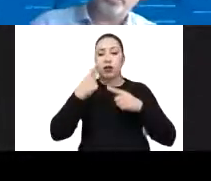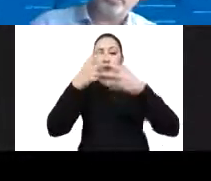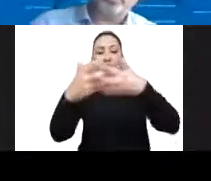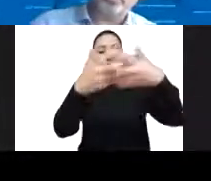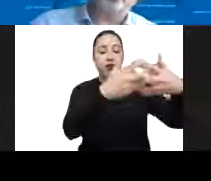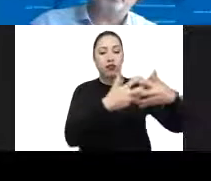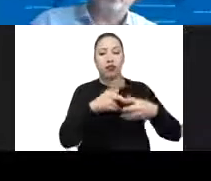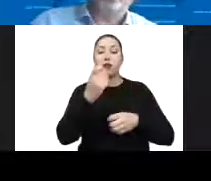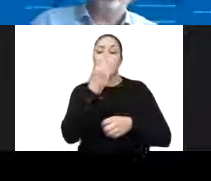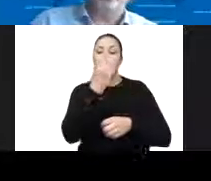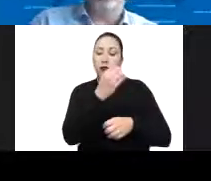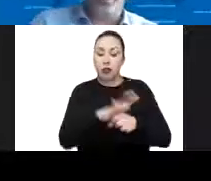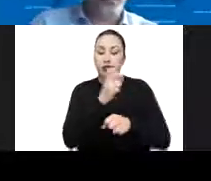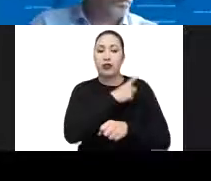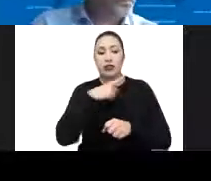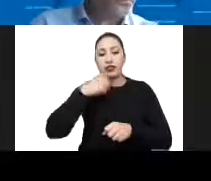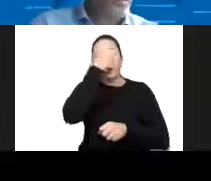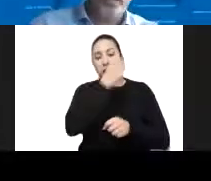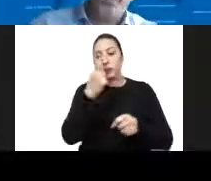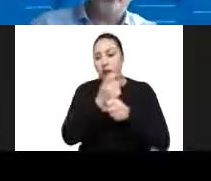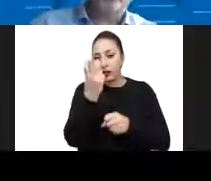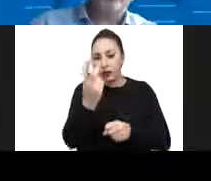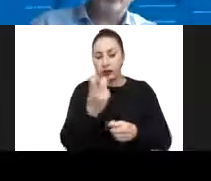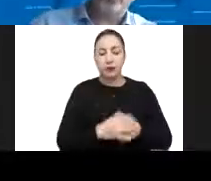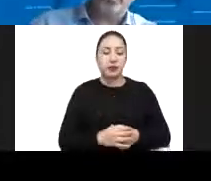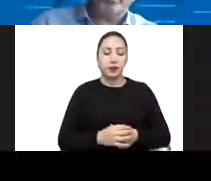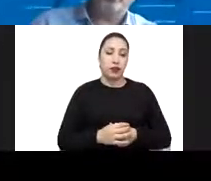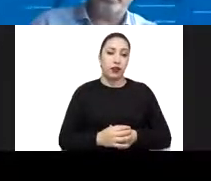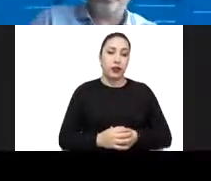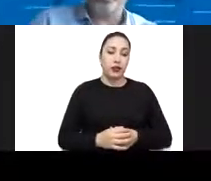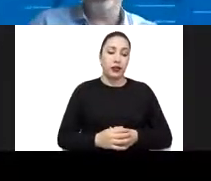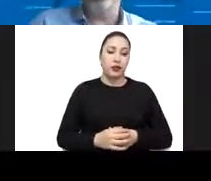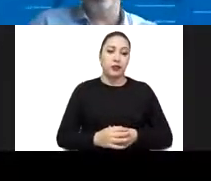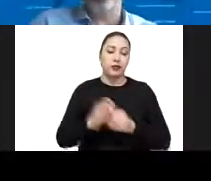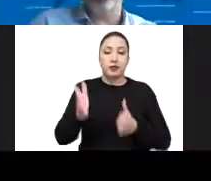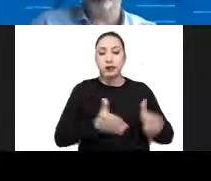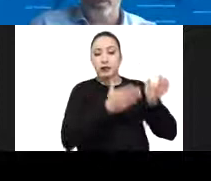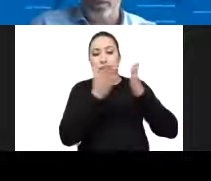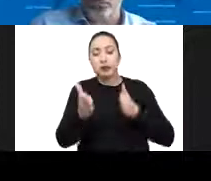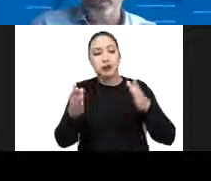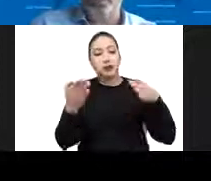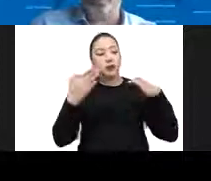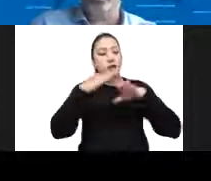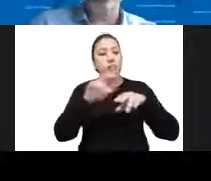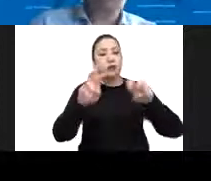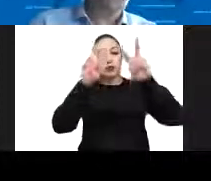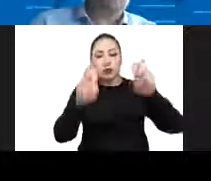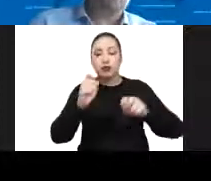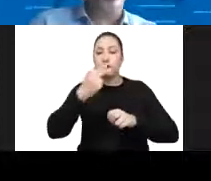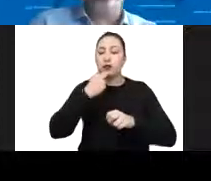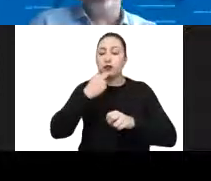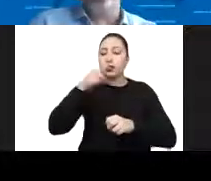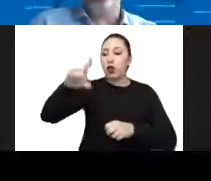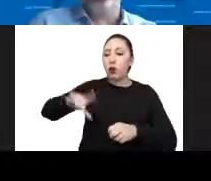muy en cuenta. Ahora, pasando a los temas de eficiencias en el gasto público, esto